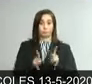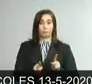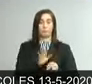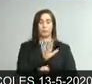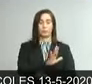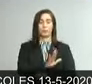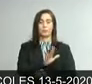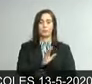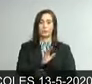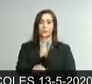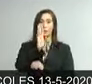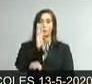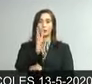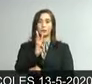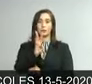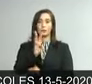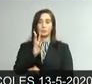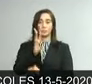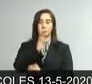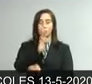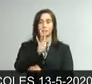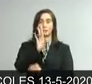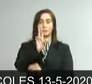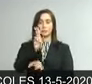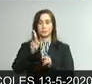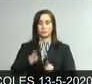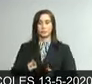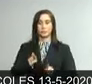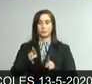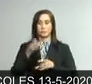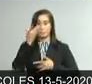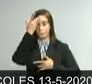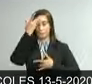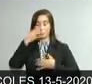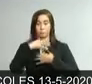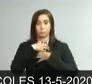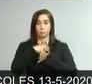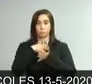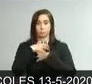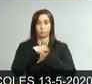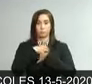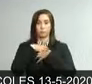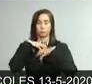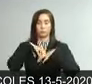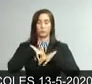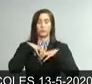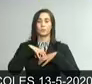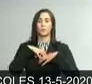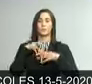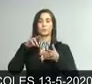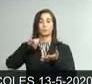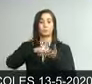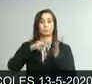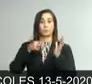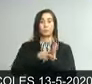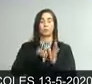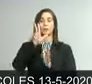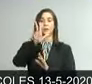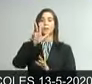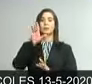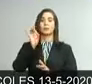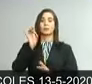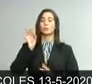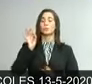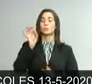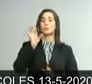67 de ellas en ventilación, representando 38.55